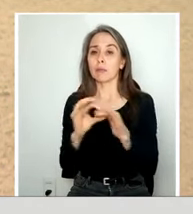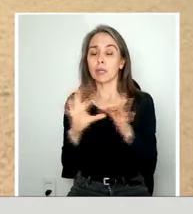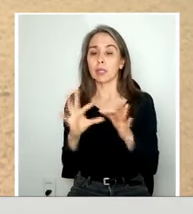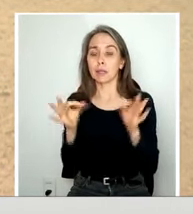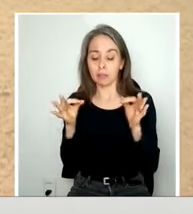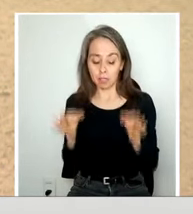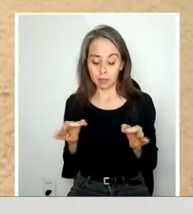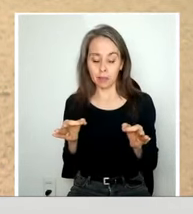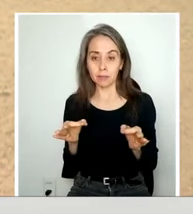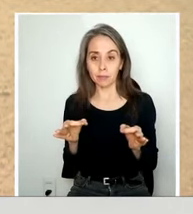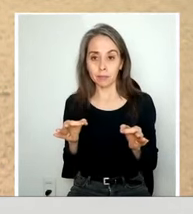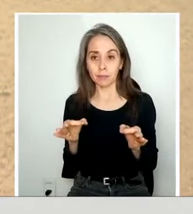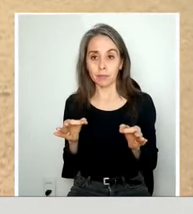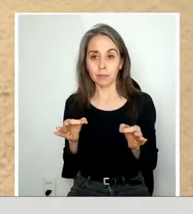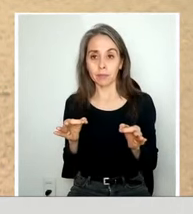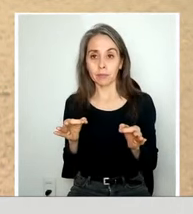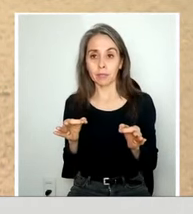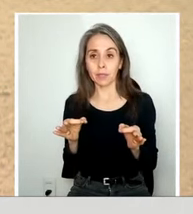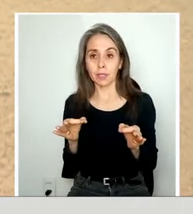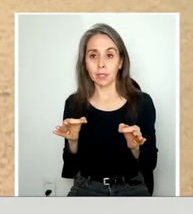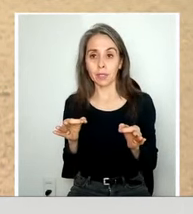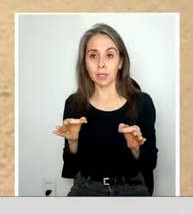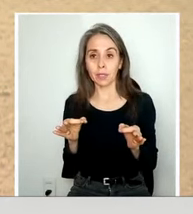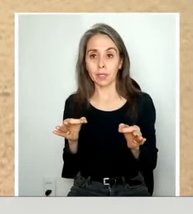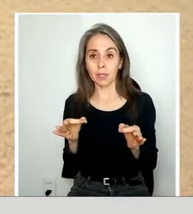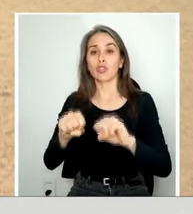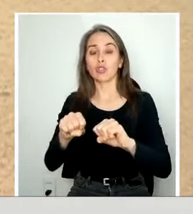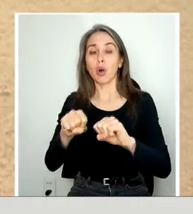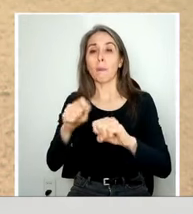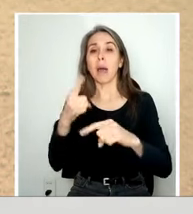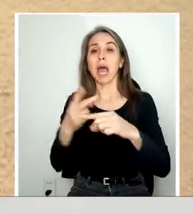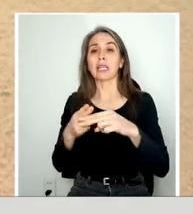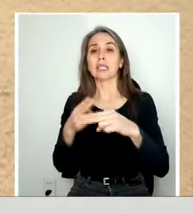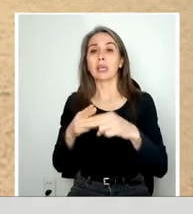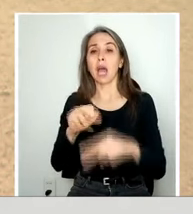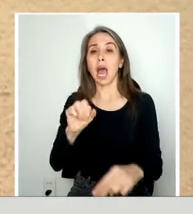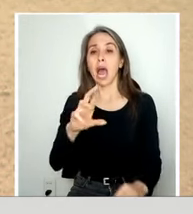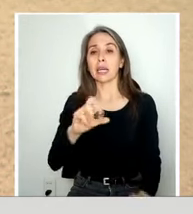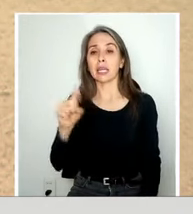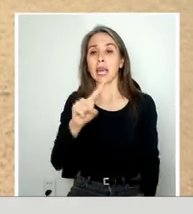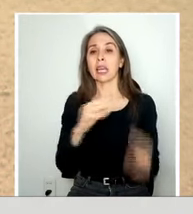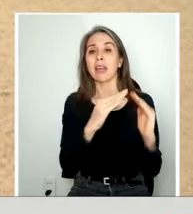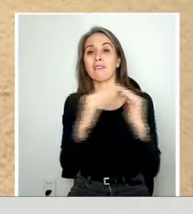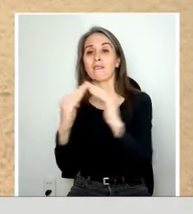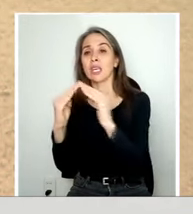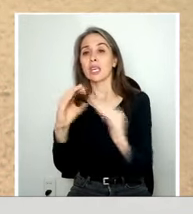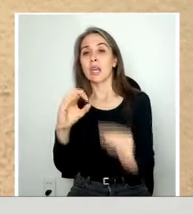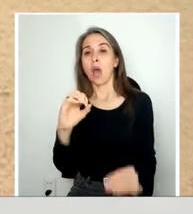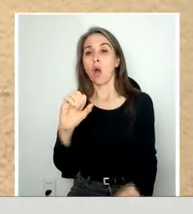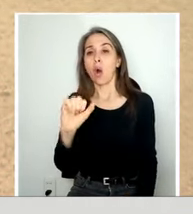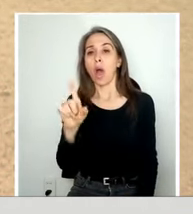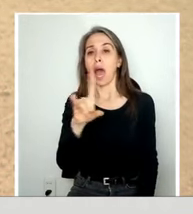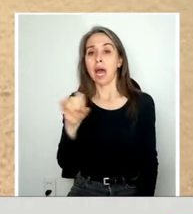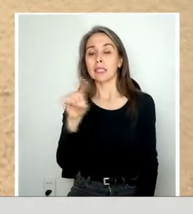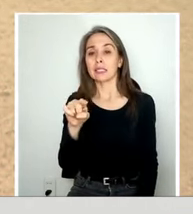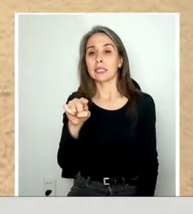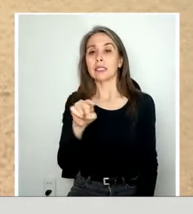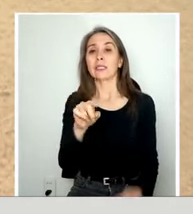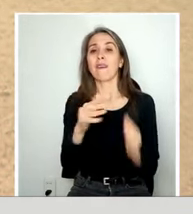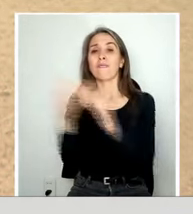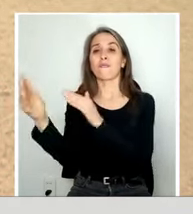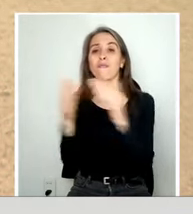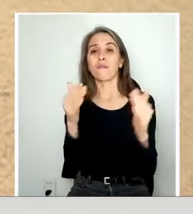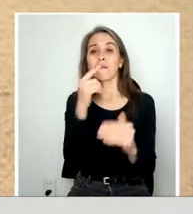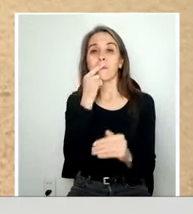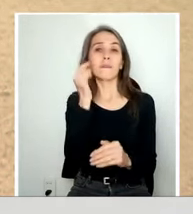un sector de la toma llamado arenales en el sector de Villa Oasis que hoy día tiene a nuestros vecinos y vecinas